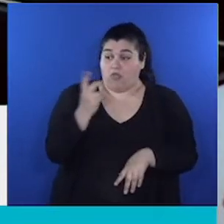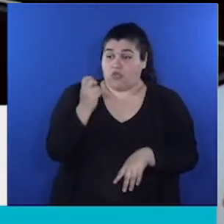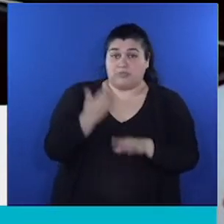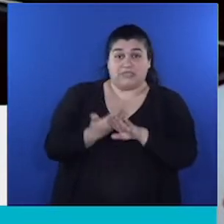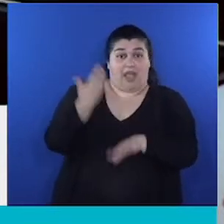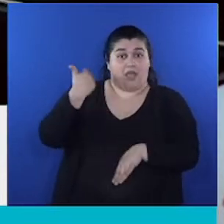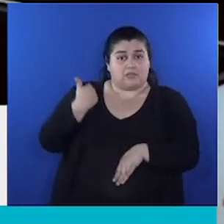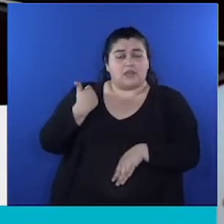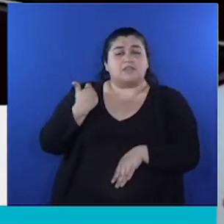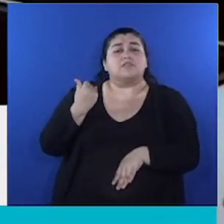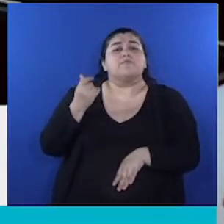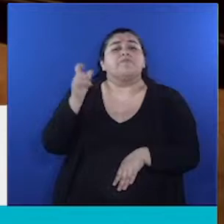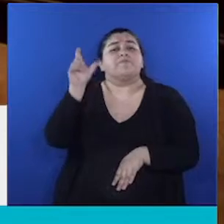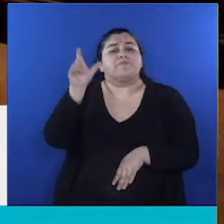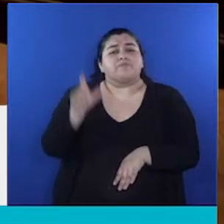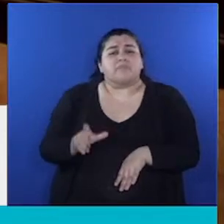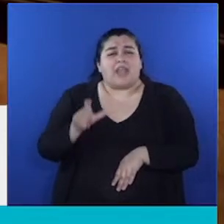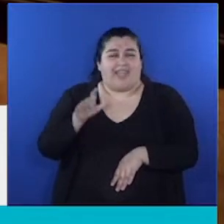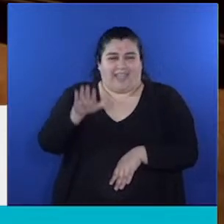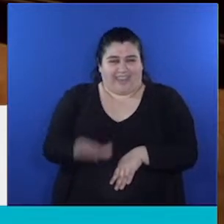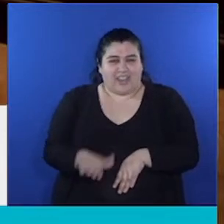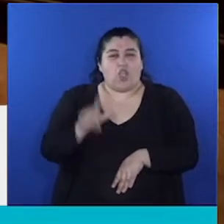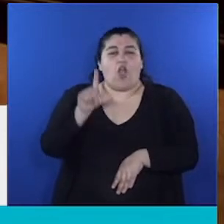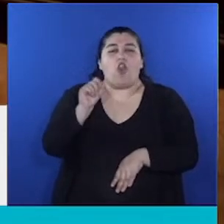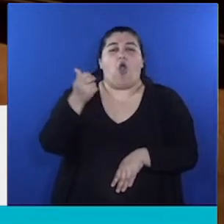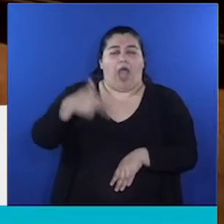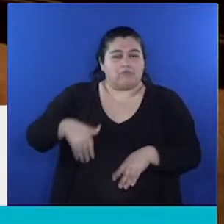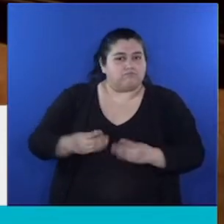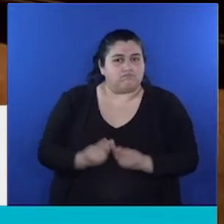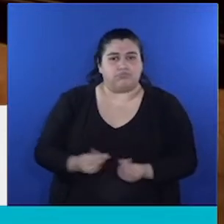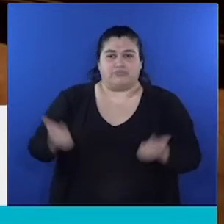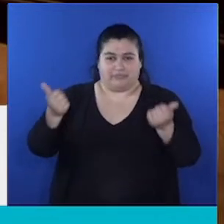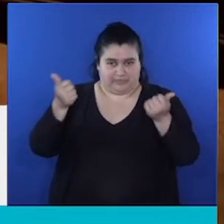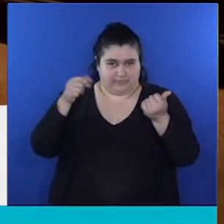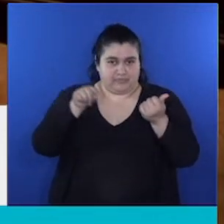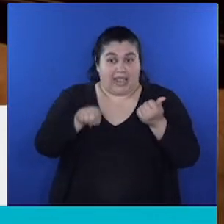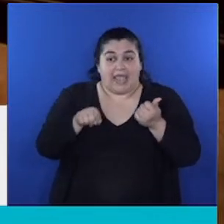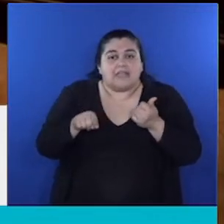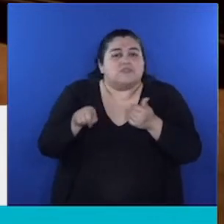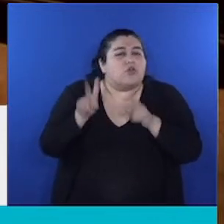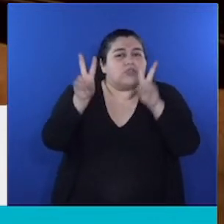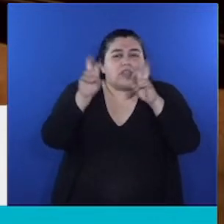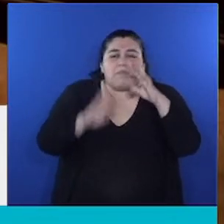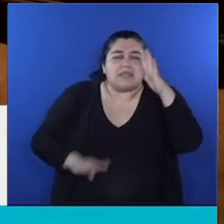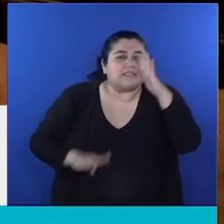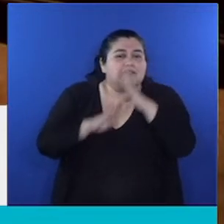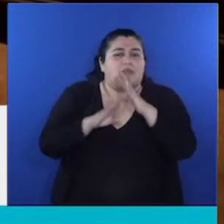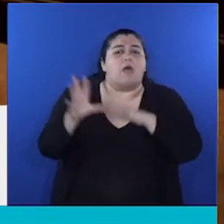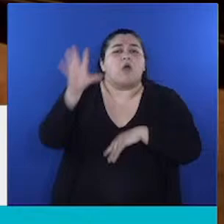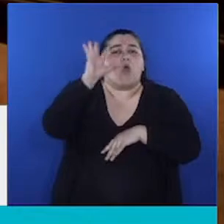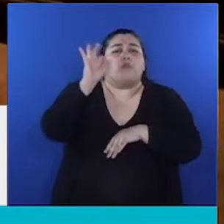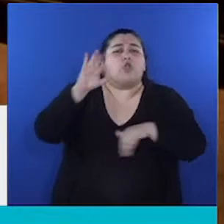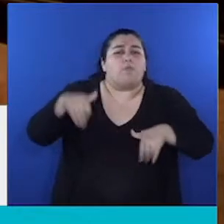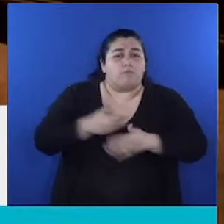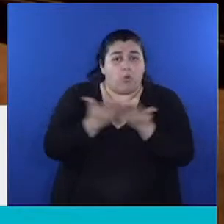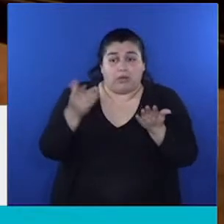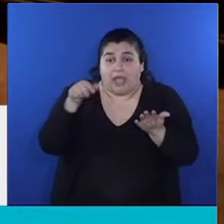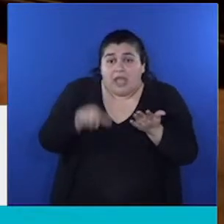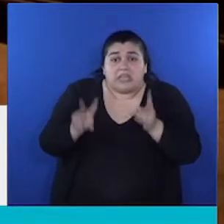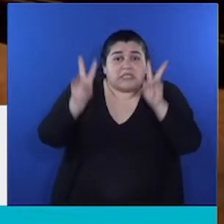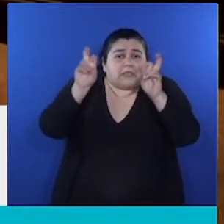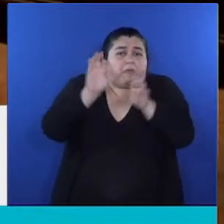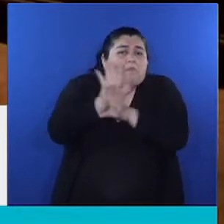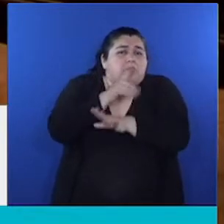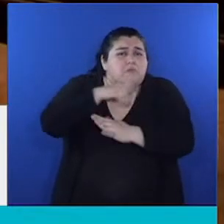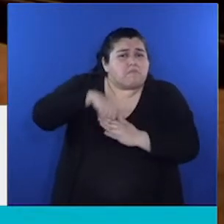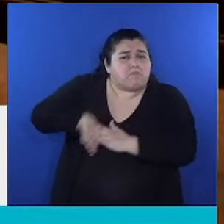desapareció Loan y ese era un tema central para la opinión pública. Hoy ya no se habla de ese tema. Y mientras eso ocurrió,